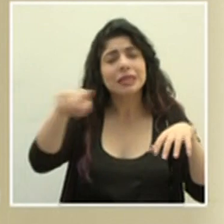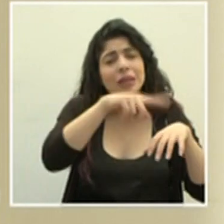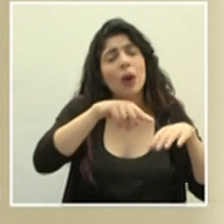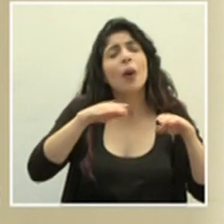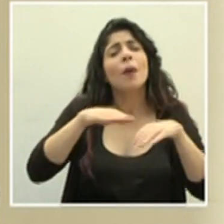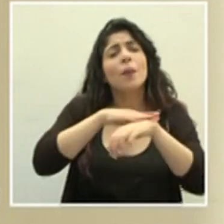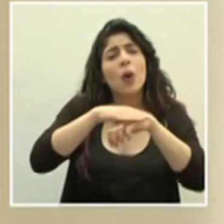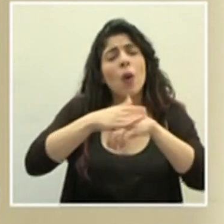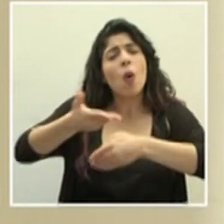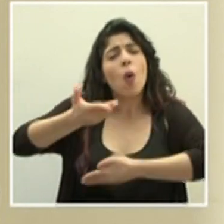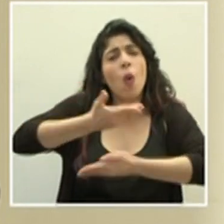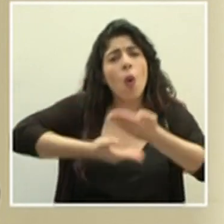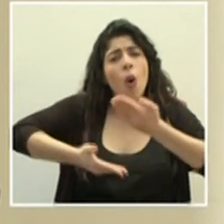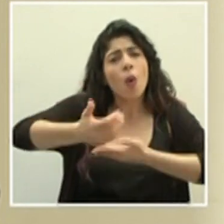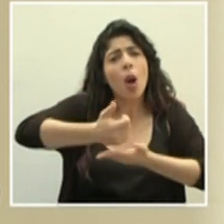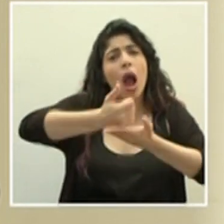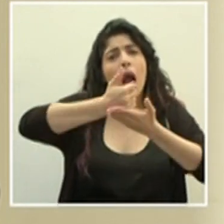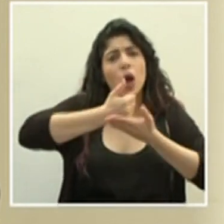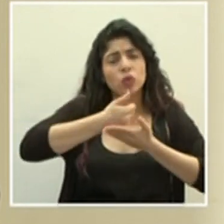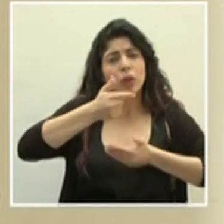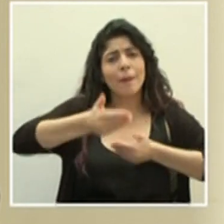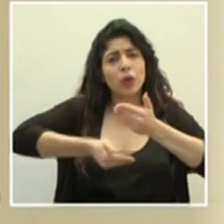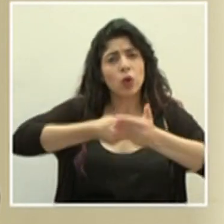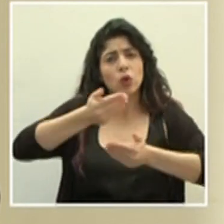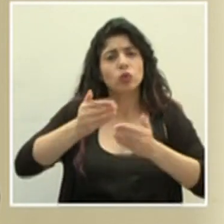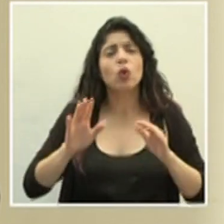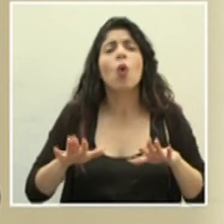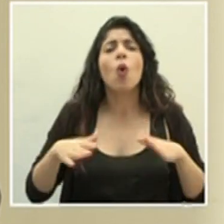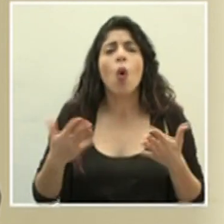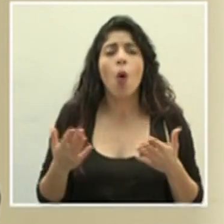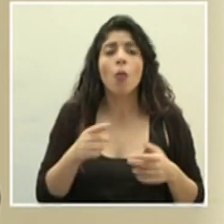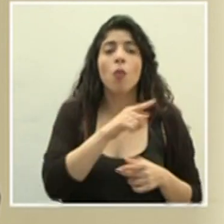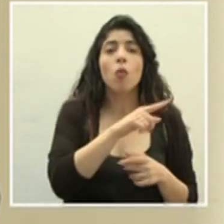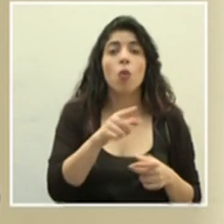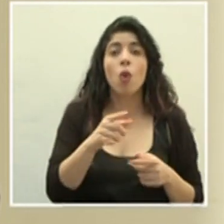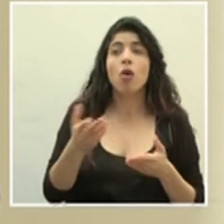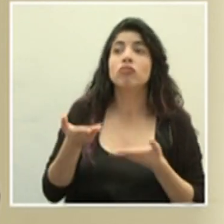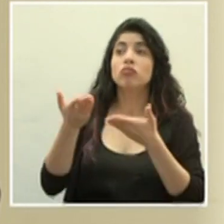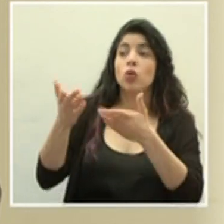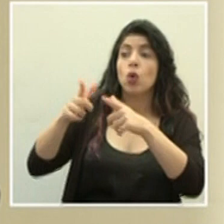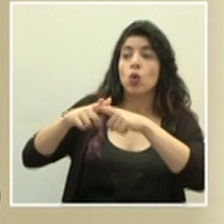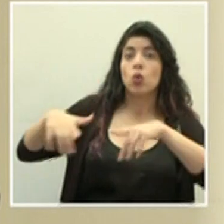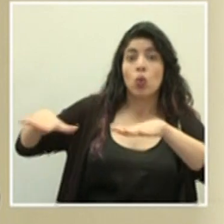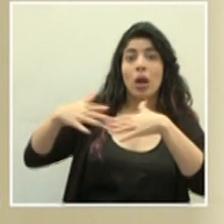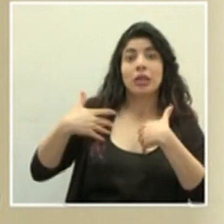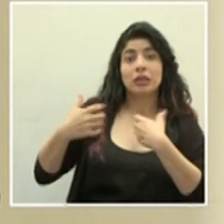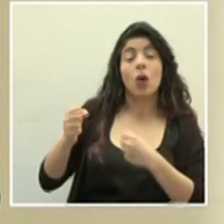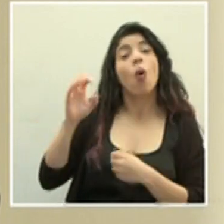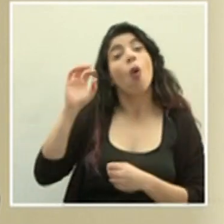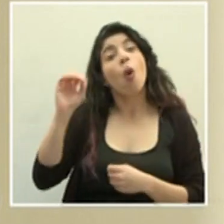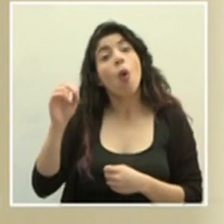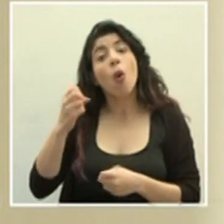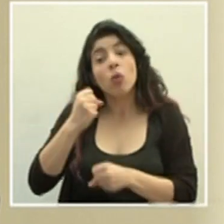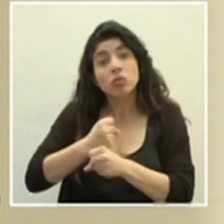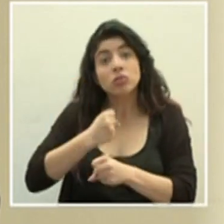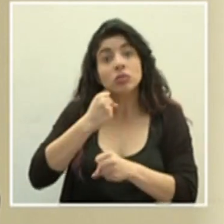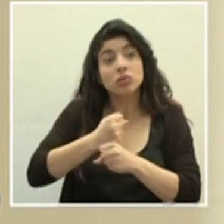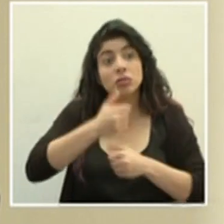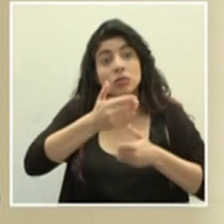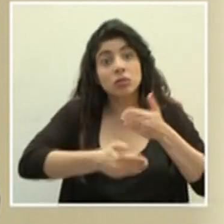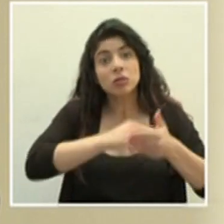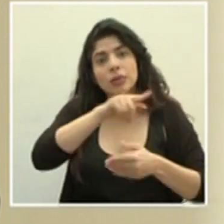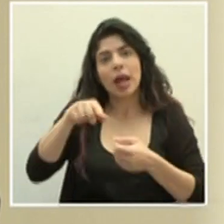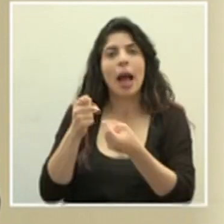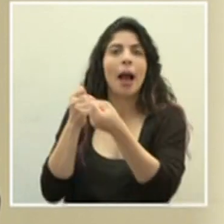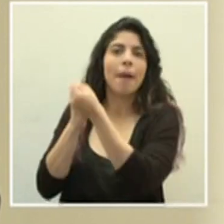en este proceso, ya sea mediante la facilitación de las instalaciones sanitarias o apoyando las tareas que estamos